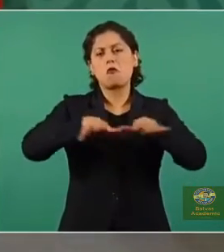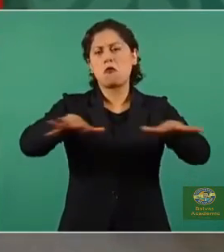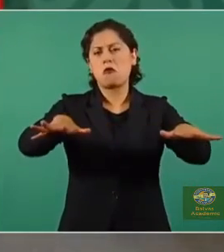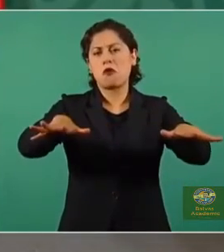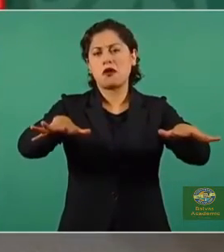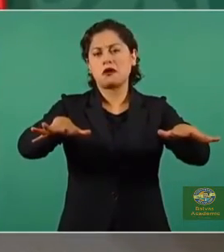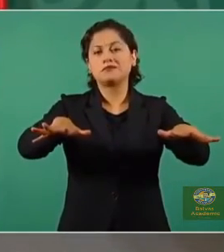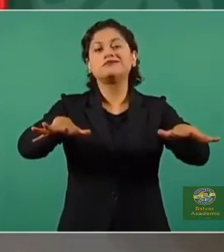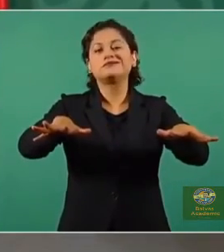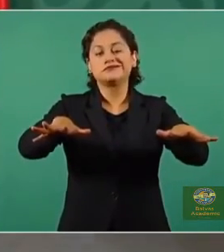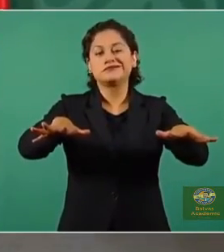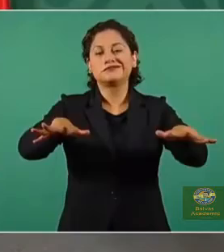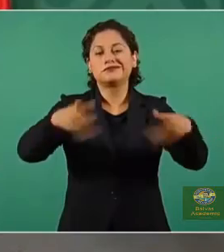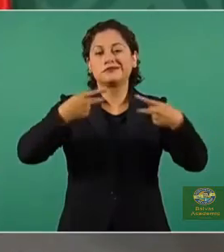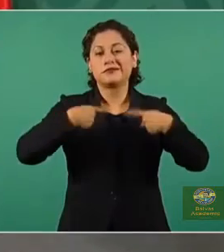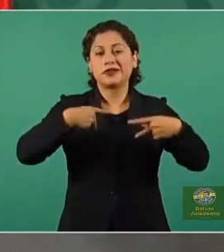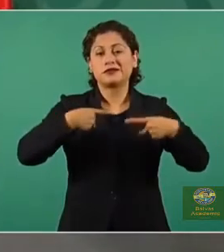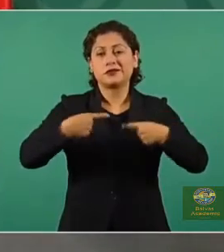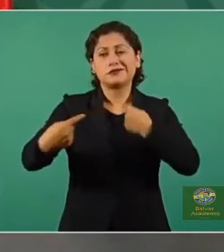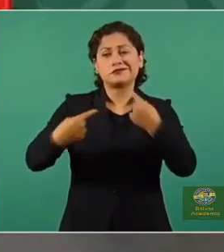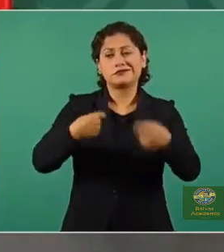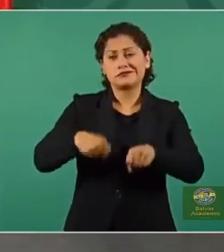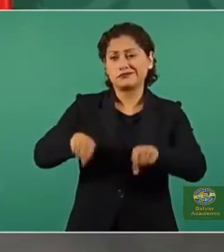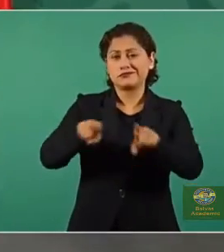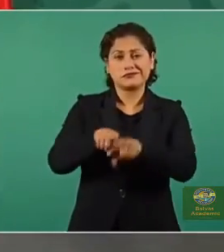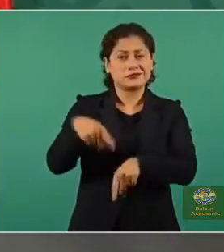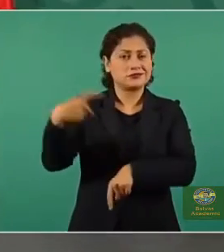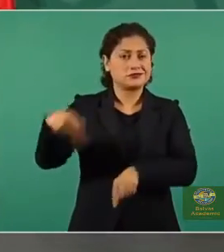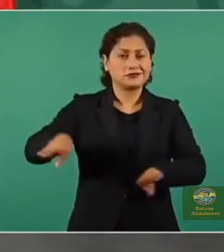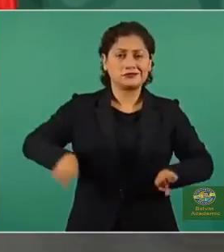son adversarios nuestros,